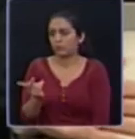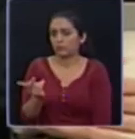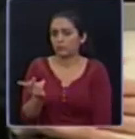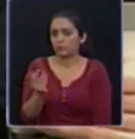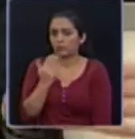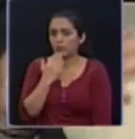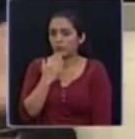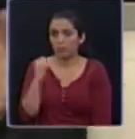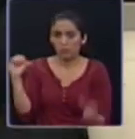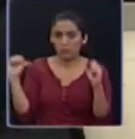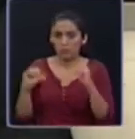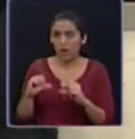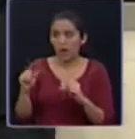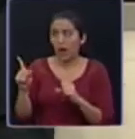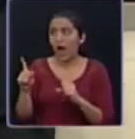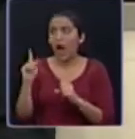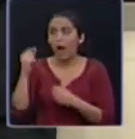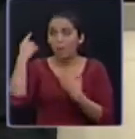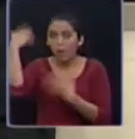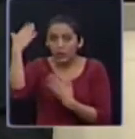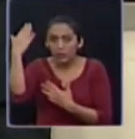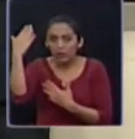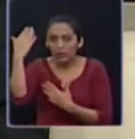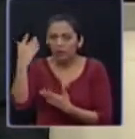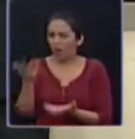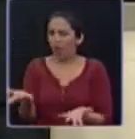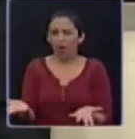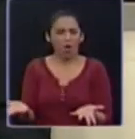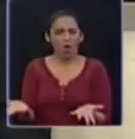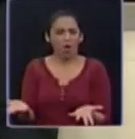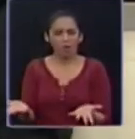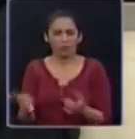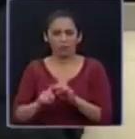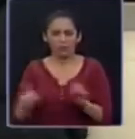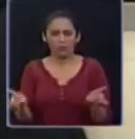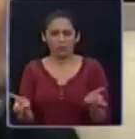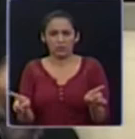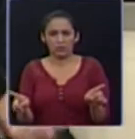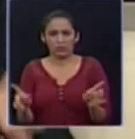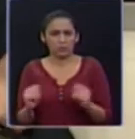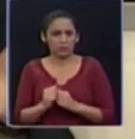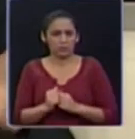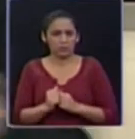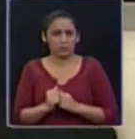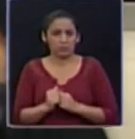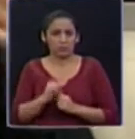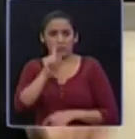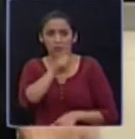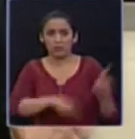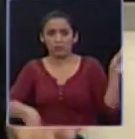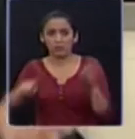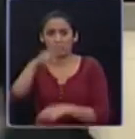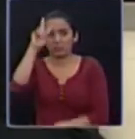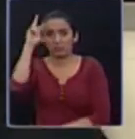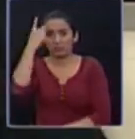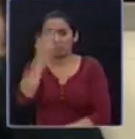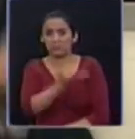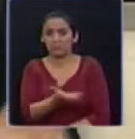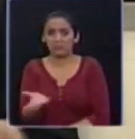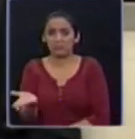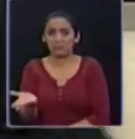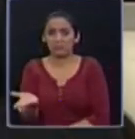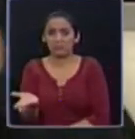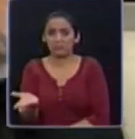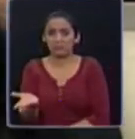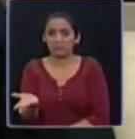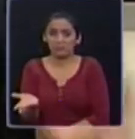asuntos de la política interna del Ecuador. ¿Cómo estamos interpretando las normas? Porque aquí parece, en nuestro país, que se aplica esa